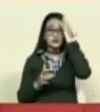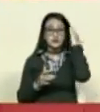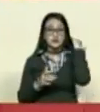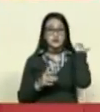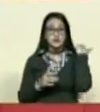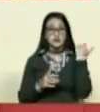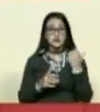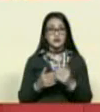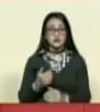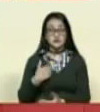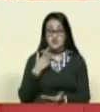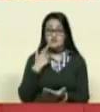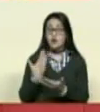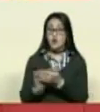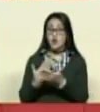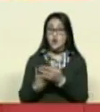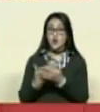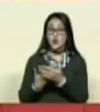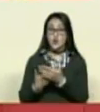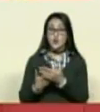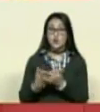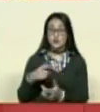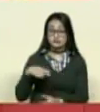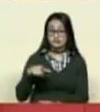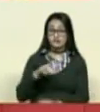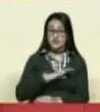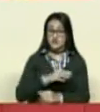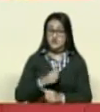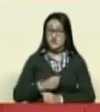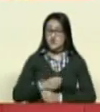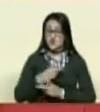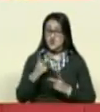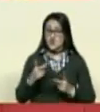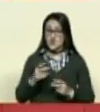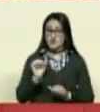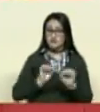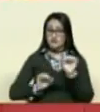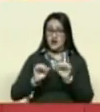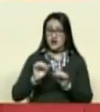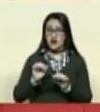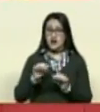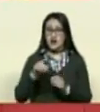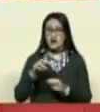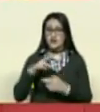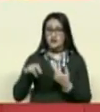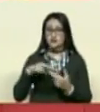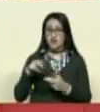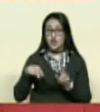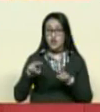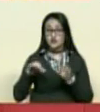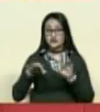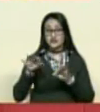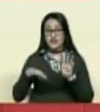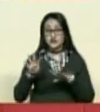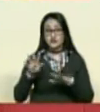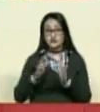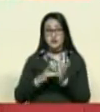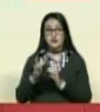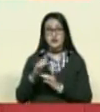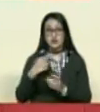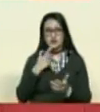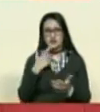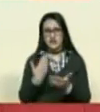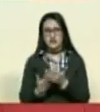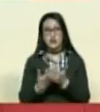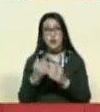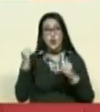Pedro Carreño, me consta de Pedro Carreño, su actitud valiente, patriota, revolucionario, el 12, 13 y 14 de abril, soy testigo, para quien